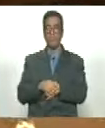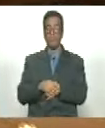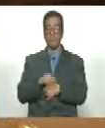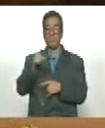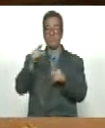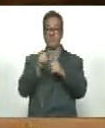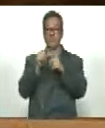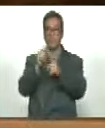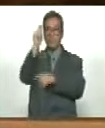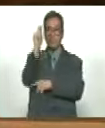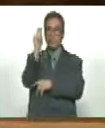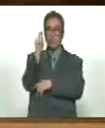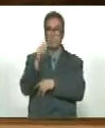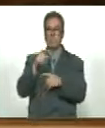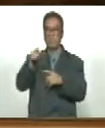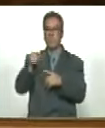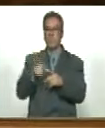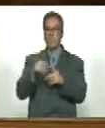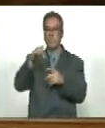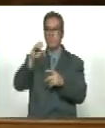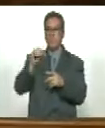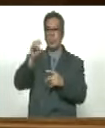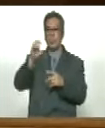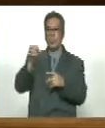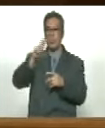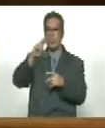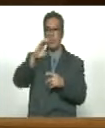Tiene la palabra el diputado Oscar Rondero.